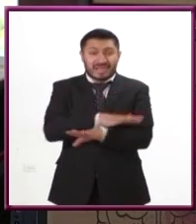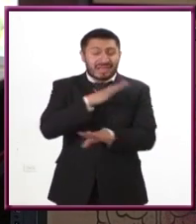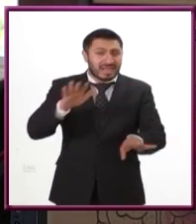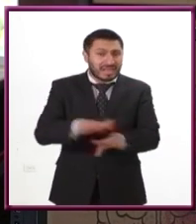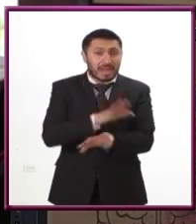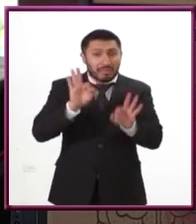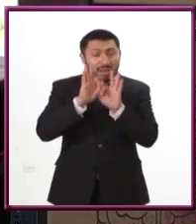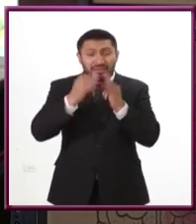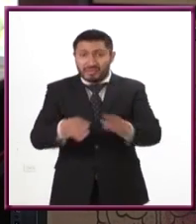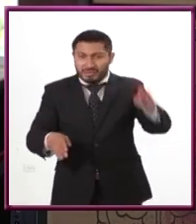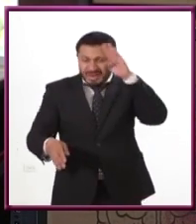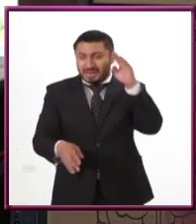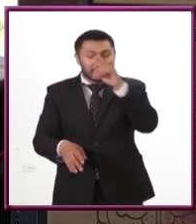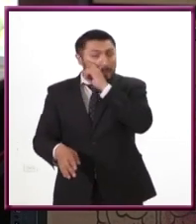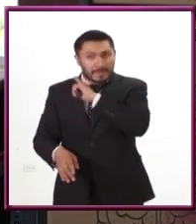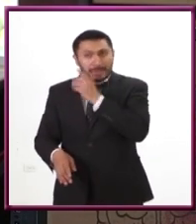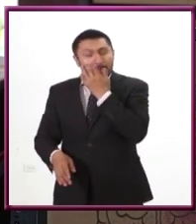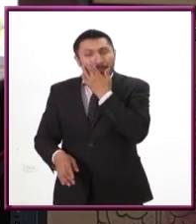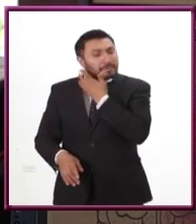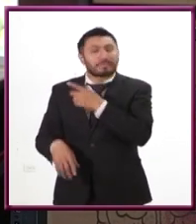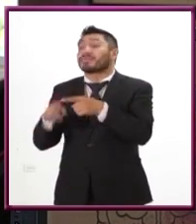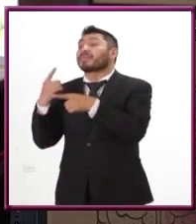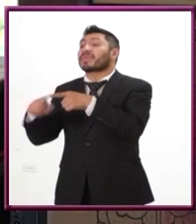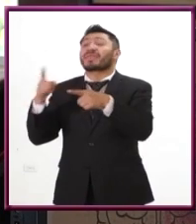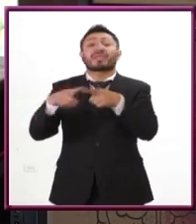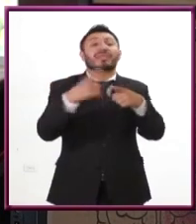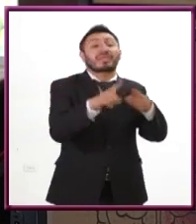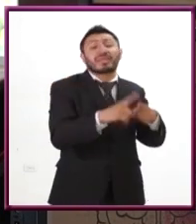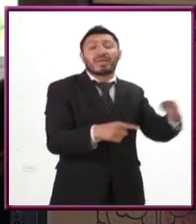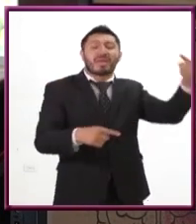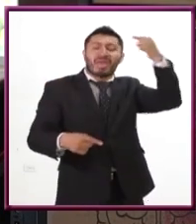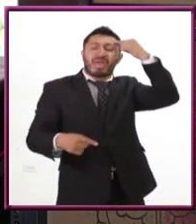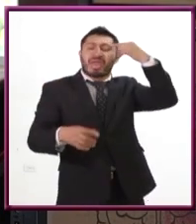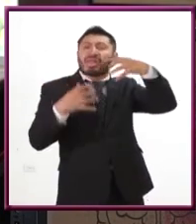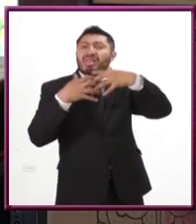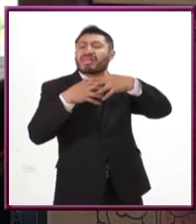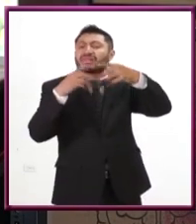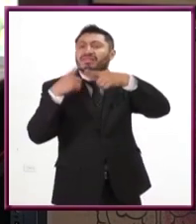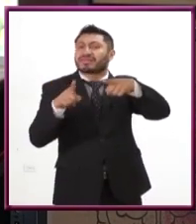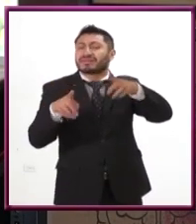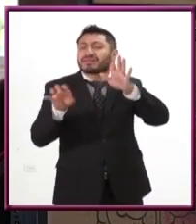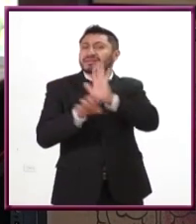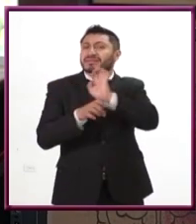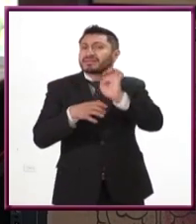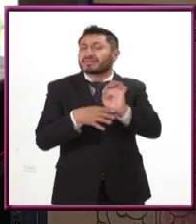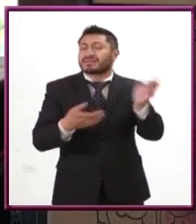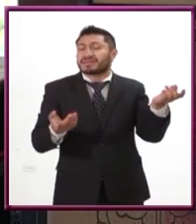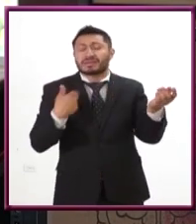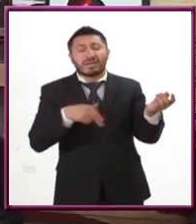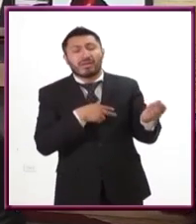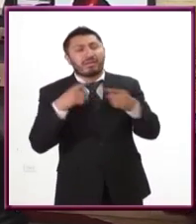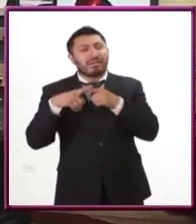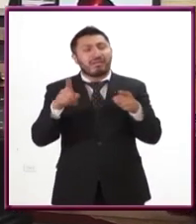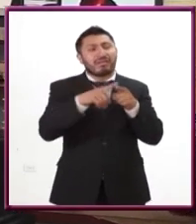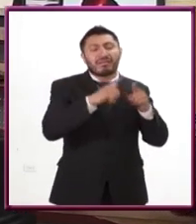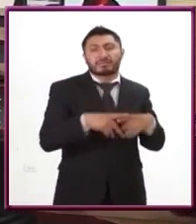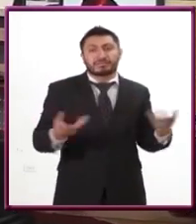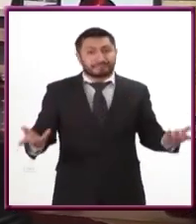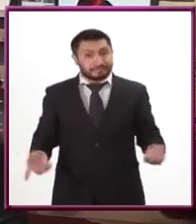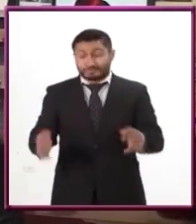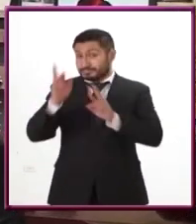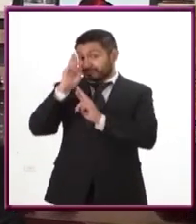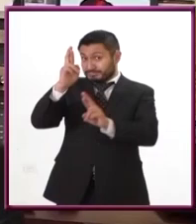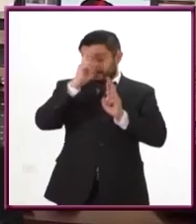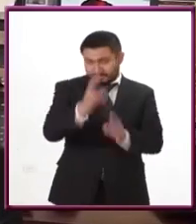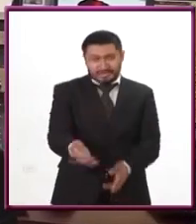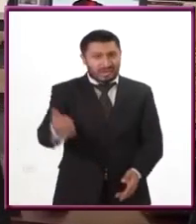que tenemos de las personas que por su configuración neurológica ven el mundo de manera distinta a nosotros.